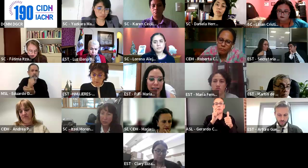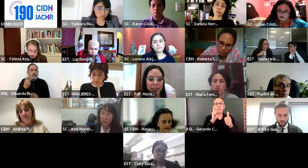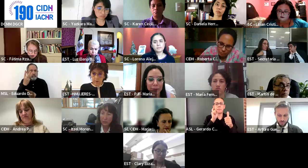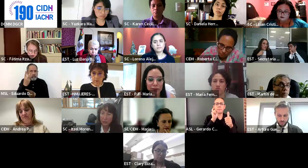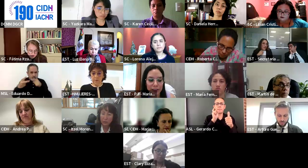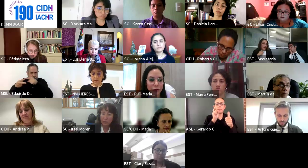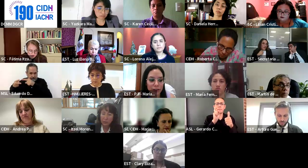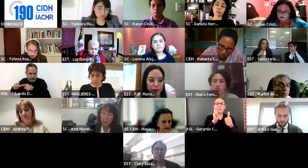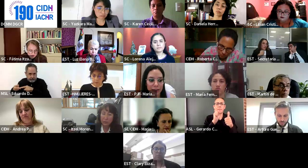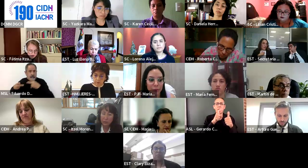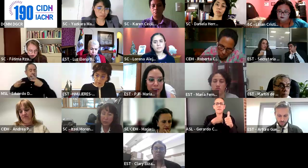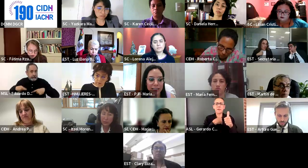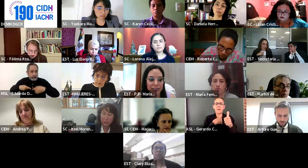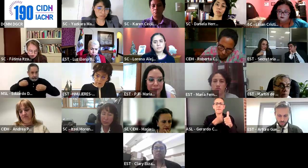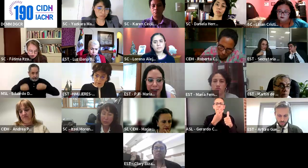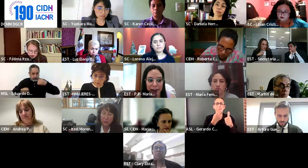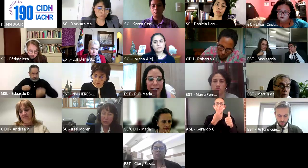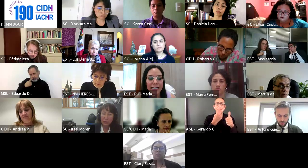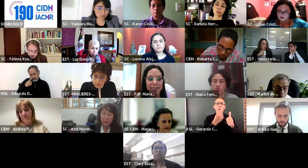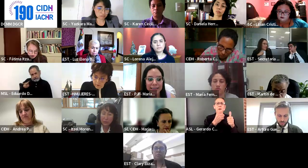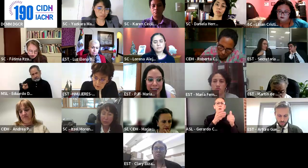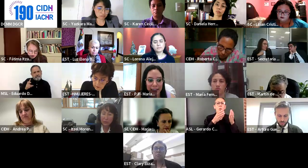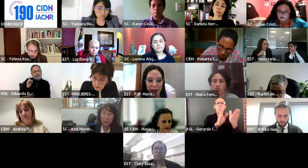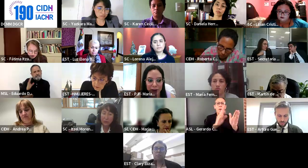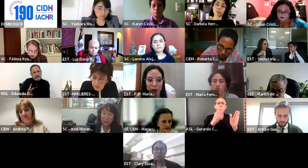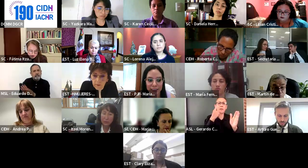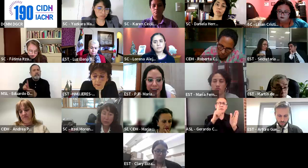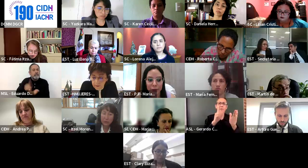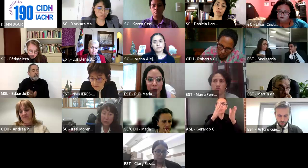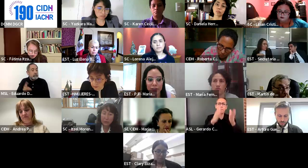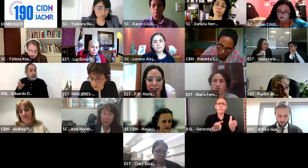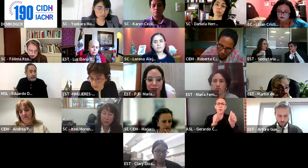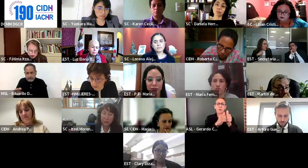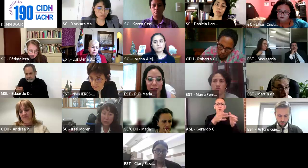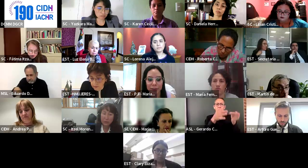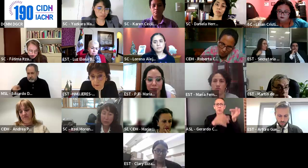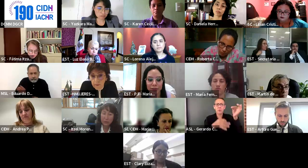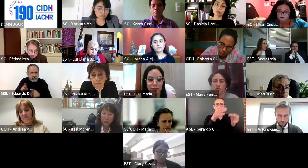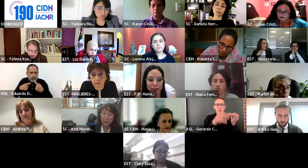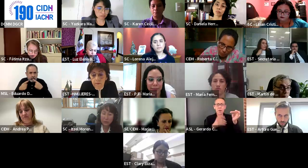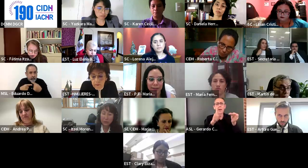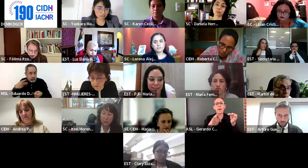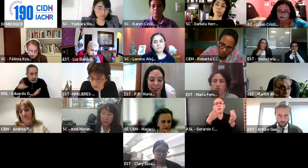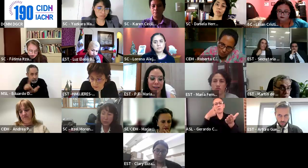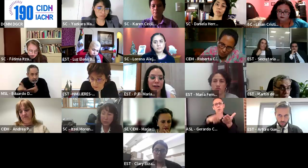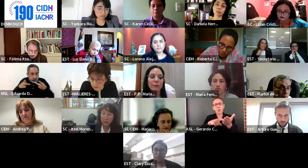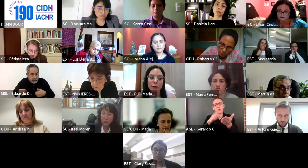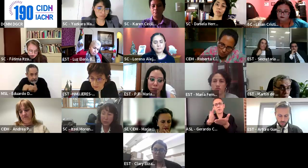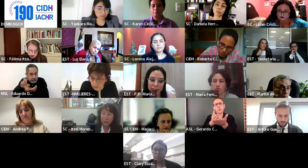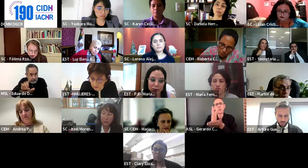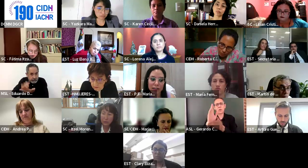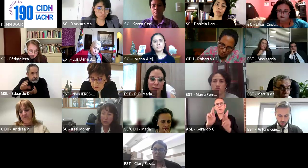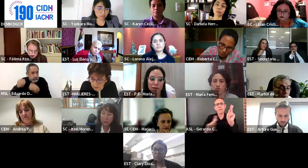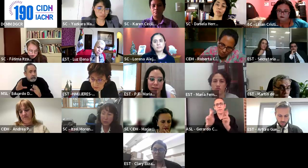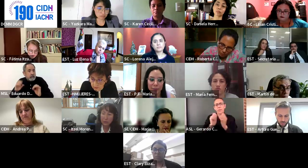las cuales la persona juzgadora puede identificar si en el caso están en juego derechos de personas con discapacidad. Por